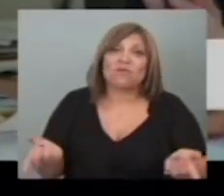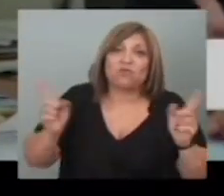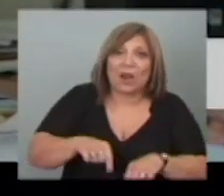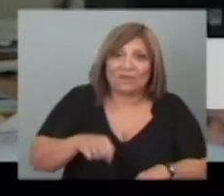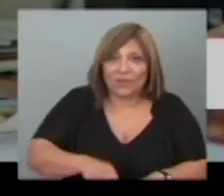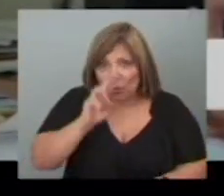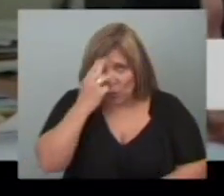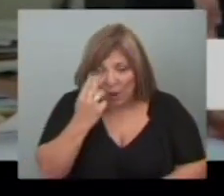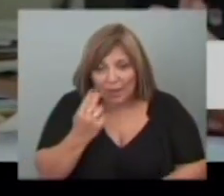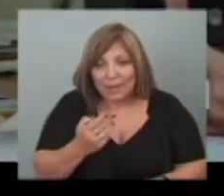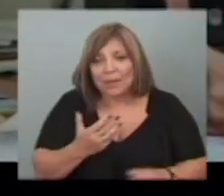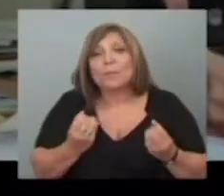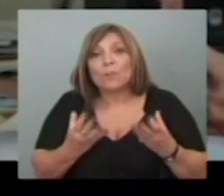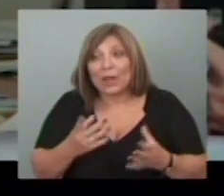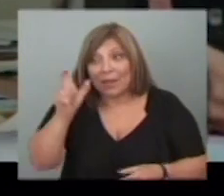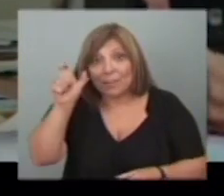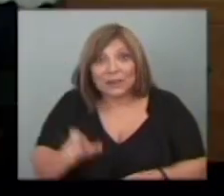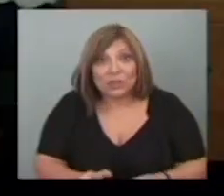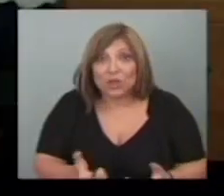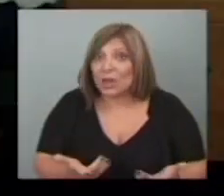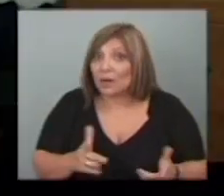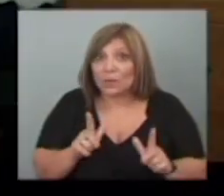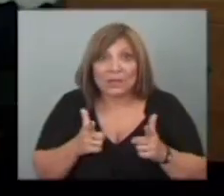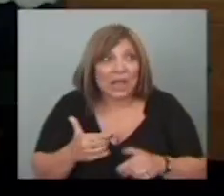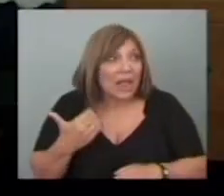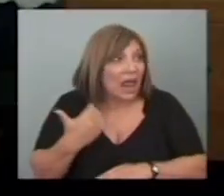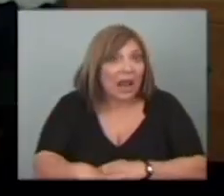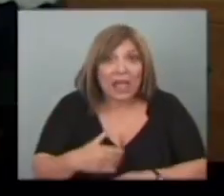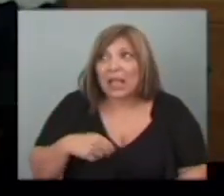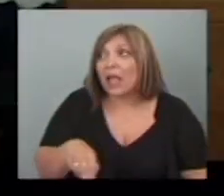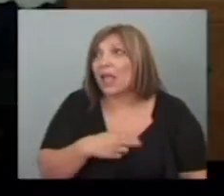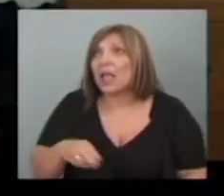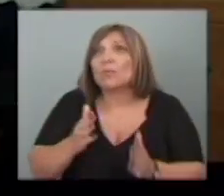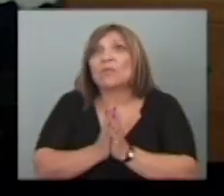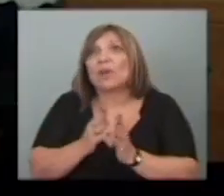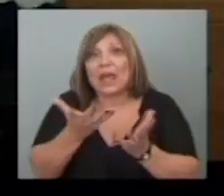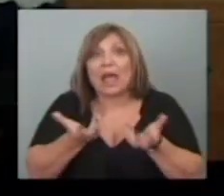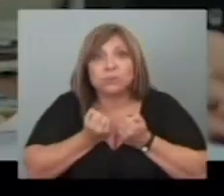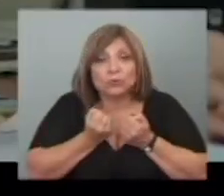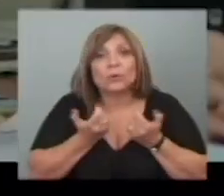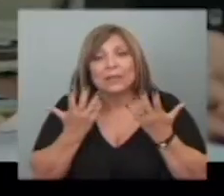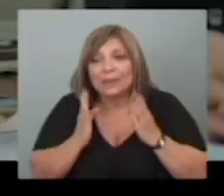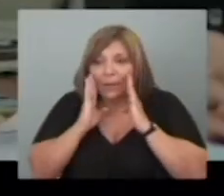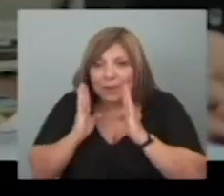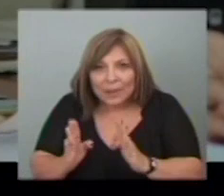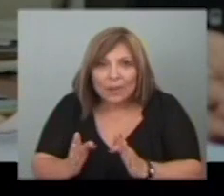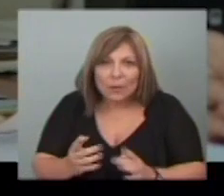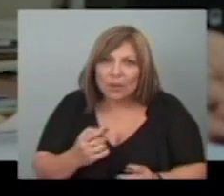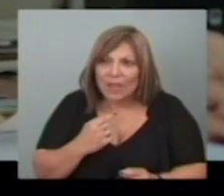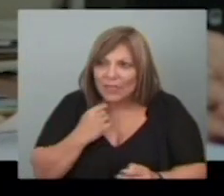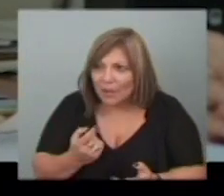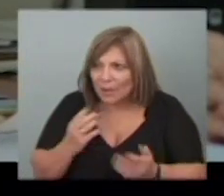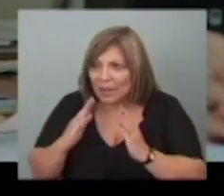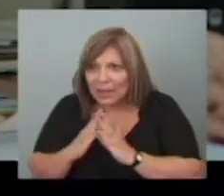Uruguay, básicamente porque es una persona que no tiene medios para hacerlo. Apunta a atender aquellos casos de particular vulnerabilidad